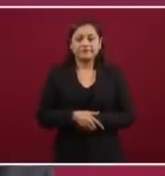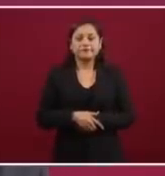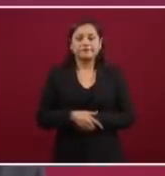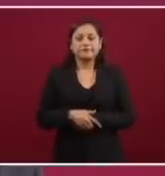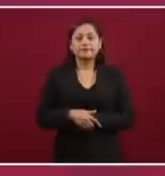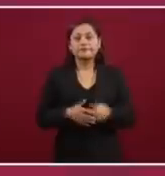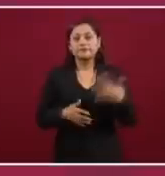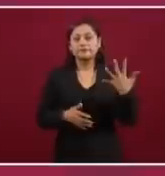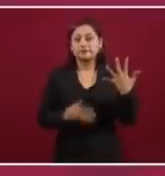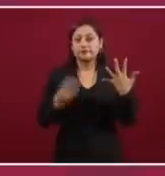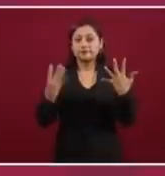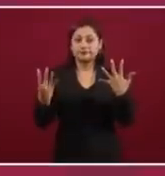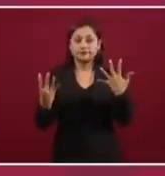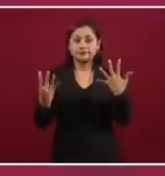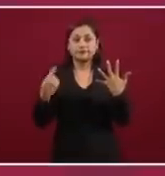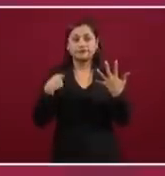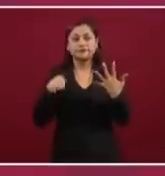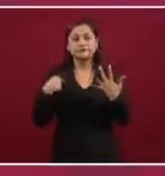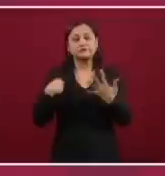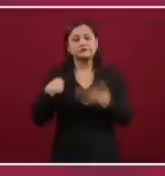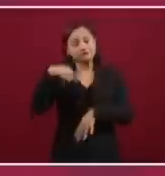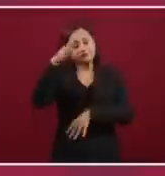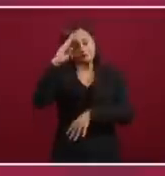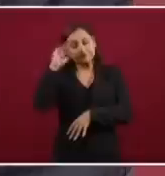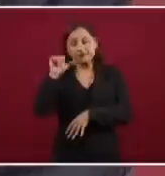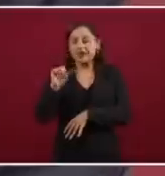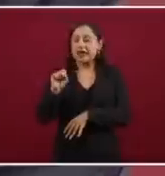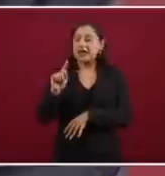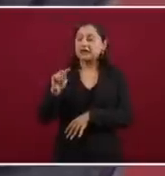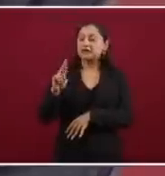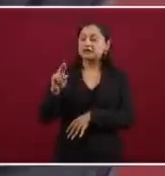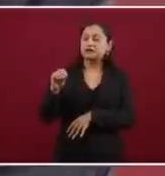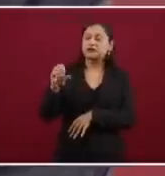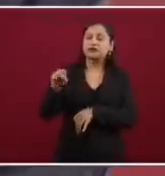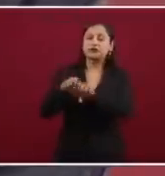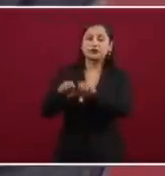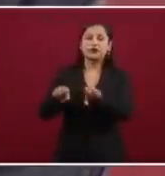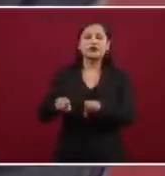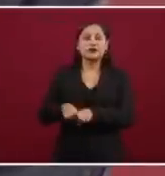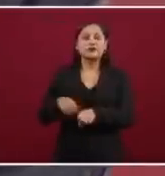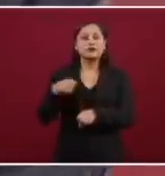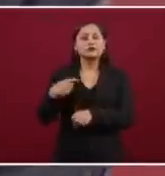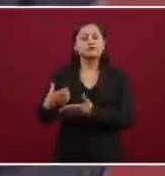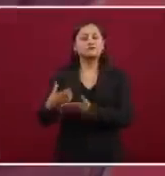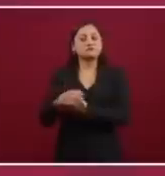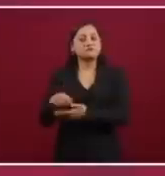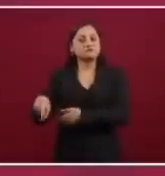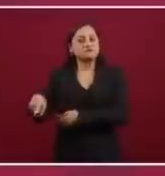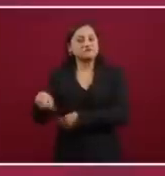5-4, voy a Astros, ya lo dije, desde hace un mes